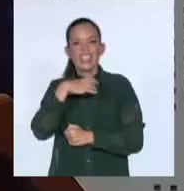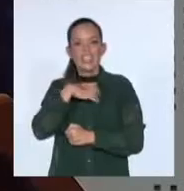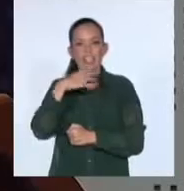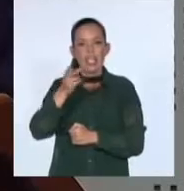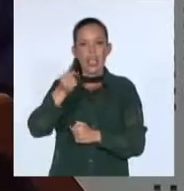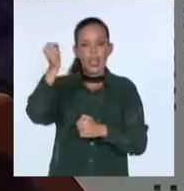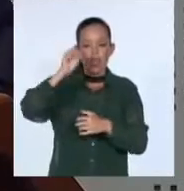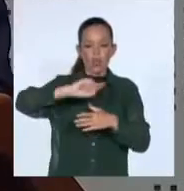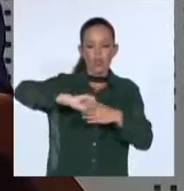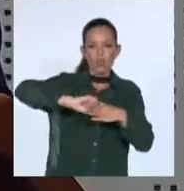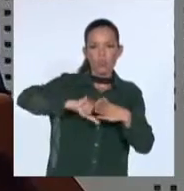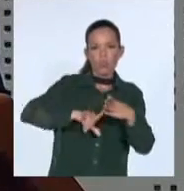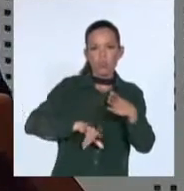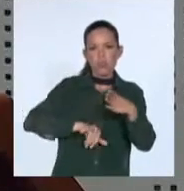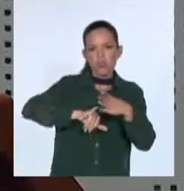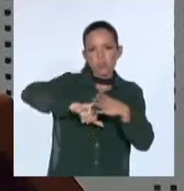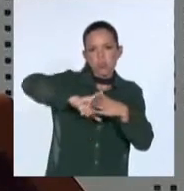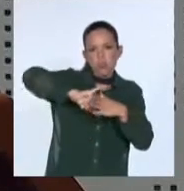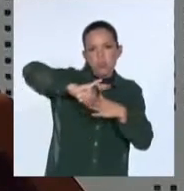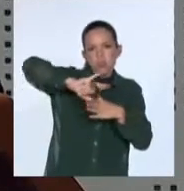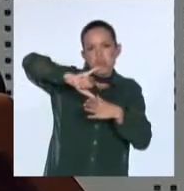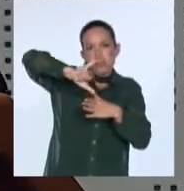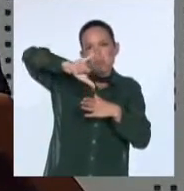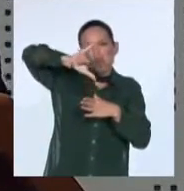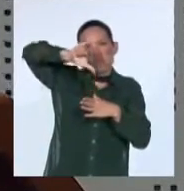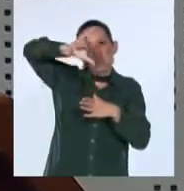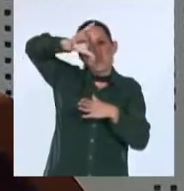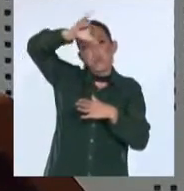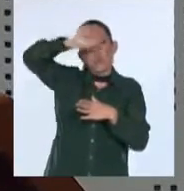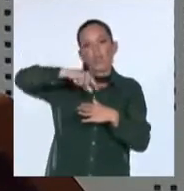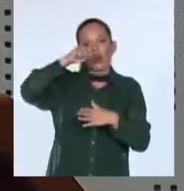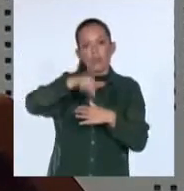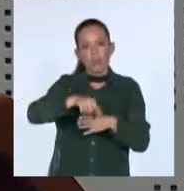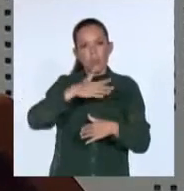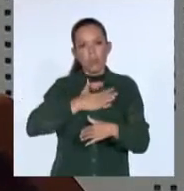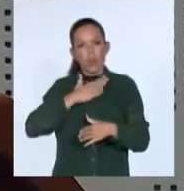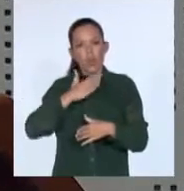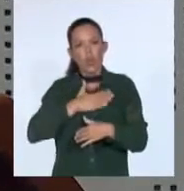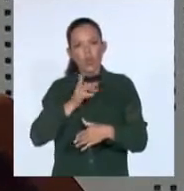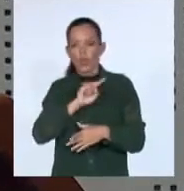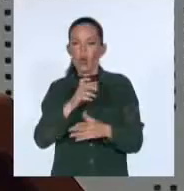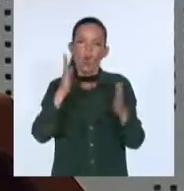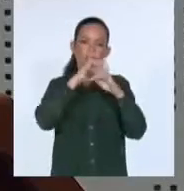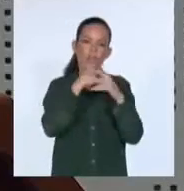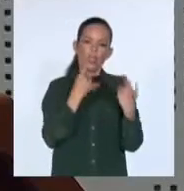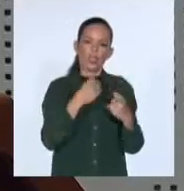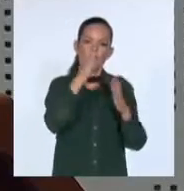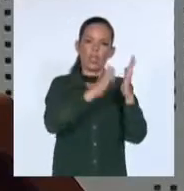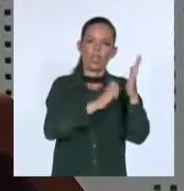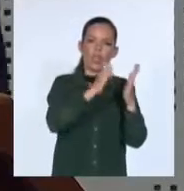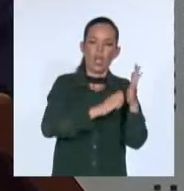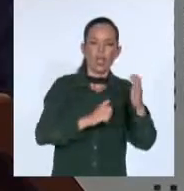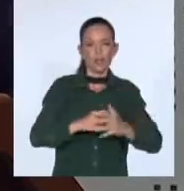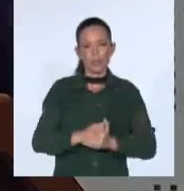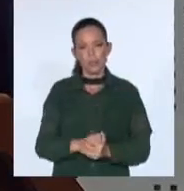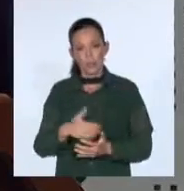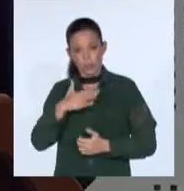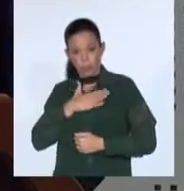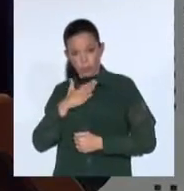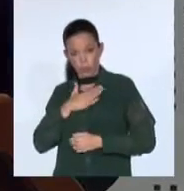en la Florida y poner nuestros satélites en órbita con nuestros propulsores y en nuestro